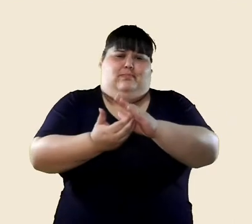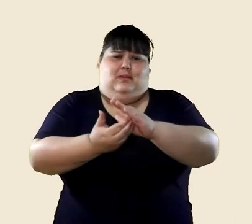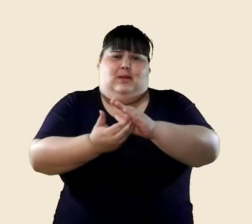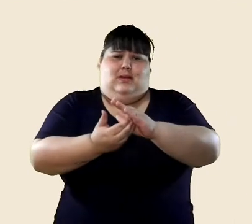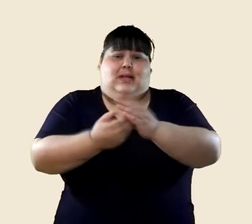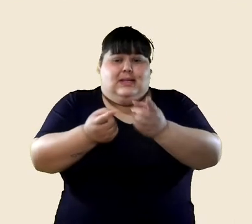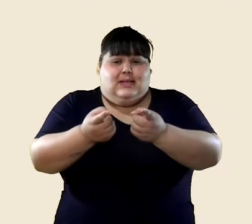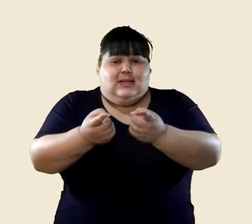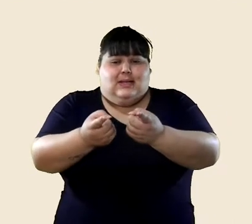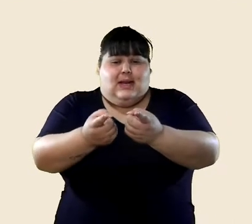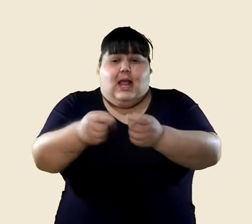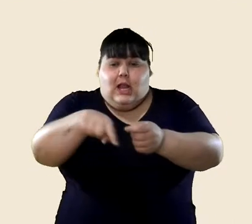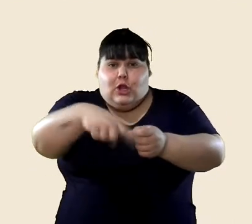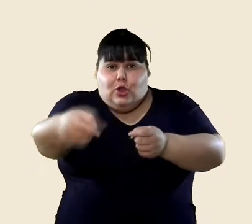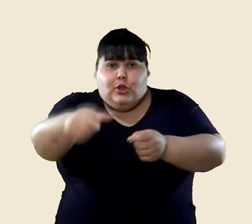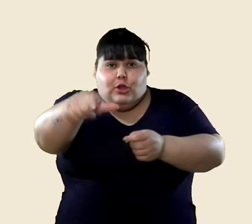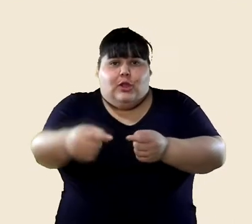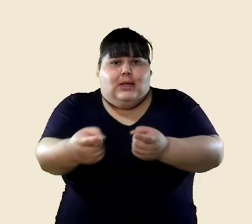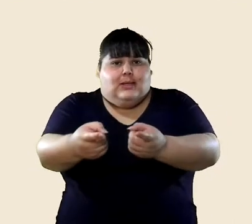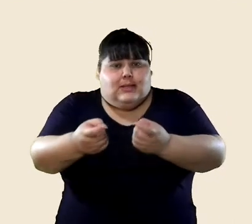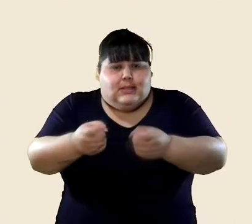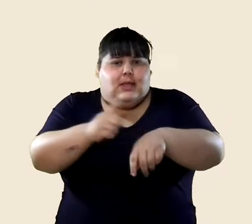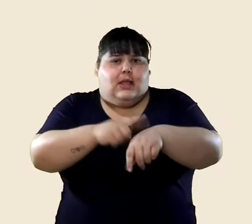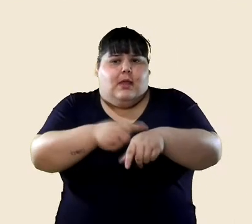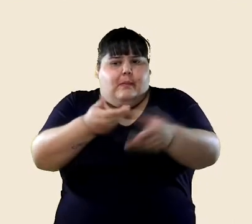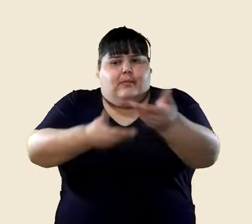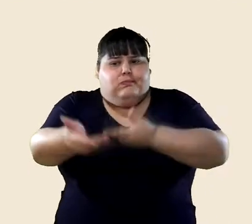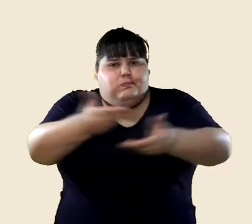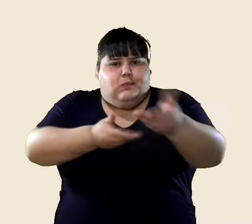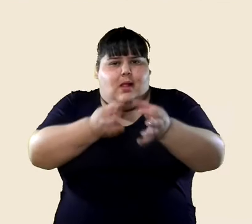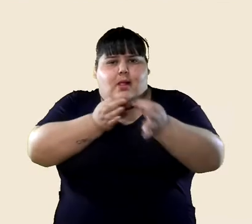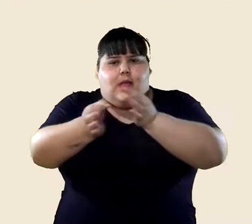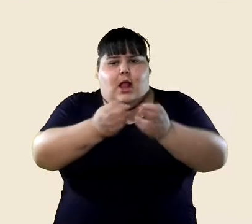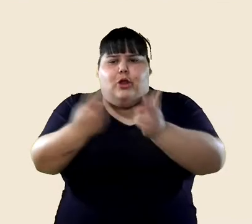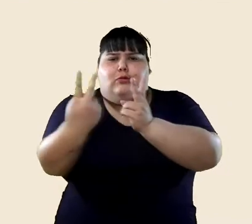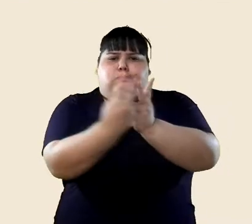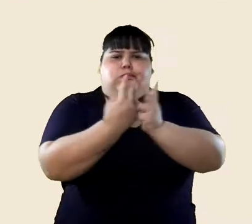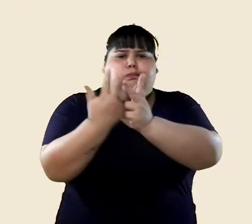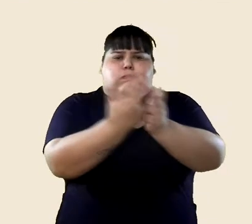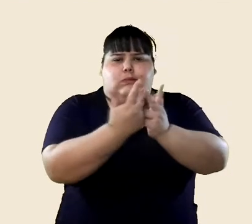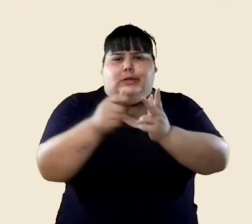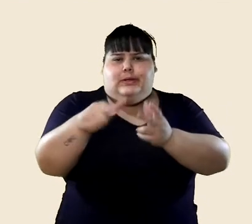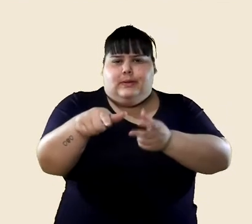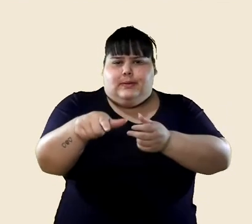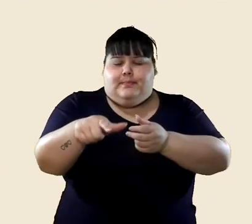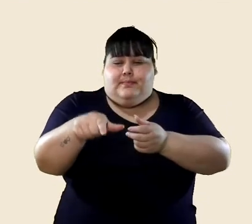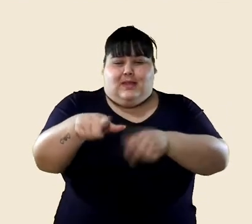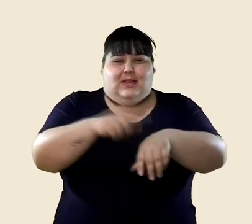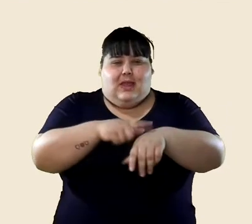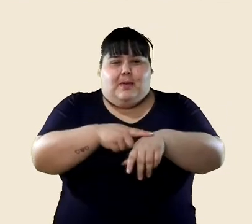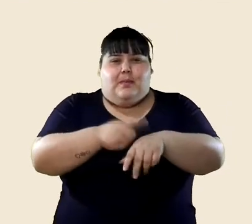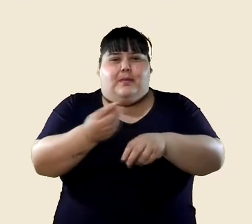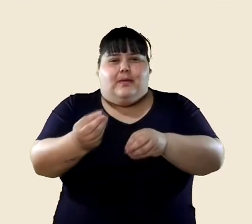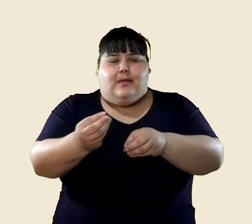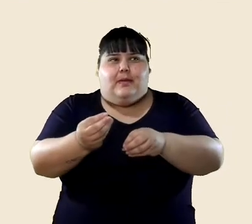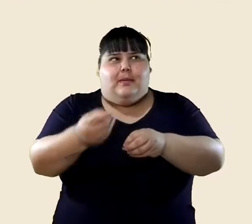la necesidad del otro de poder estar bien para después avanzar en otras cuestiones. De darse este tiempo, de poder